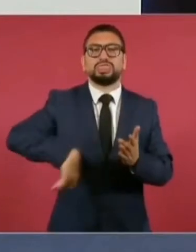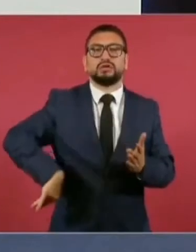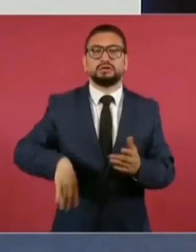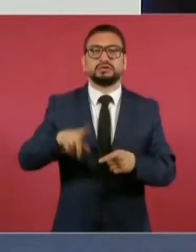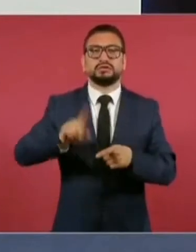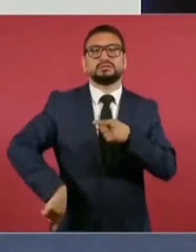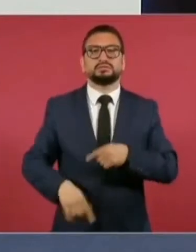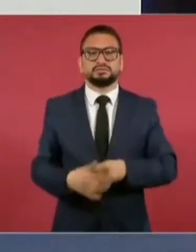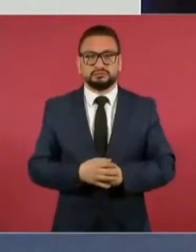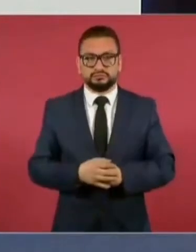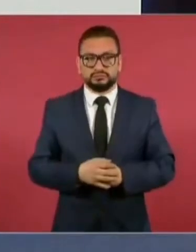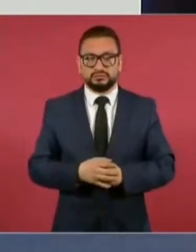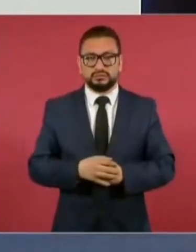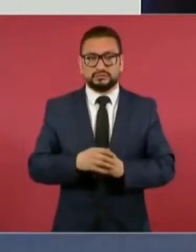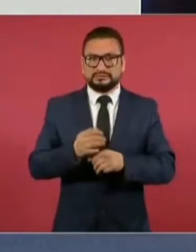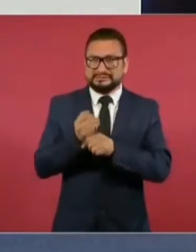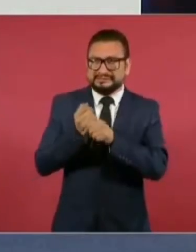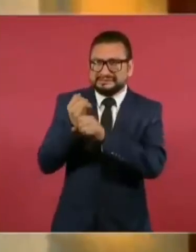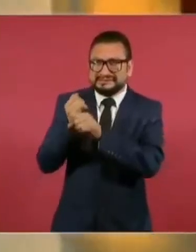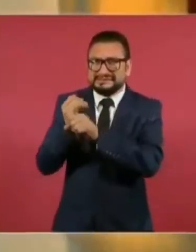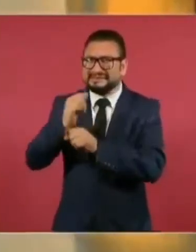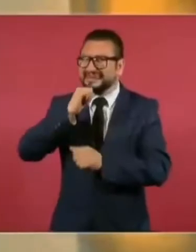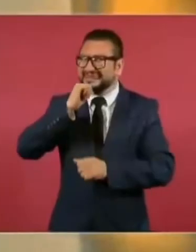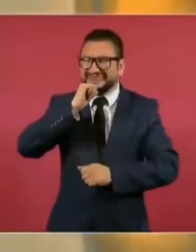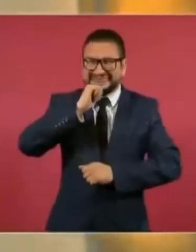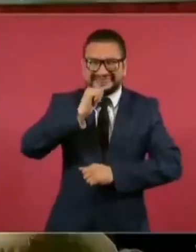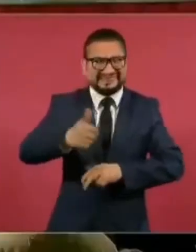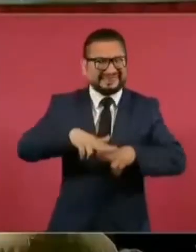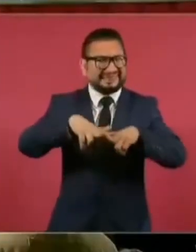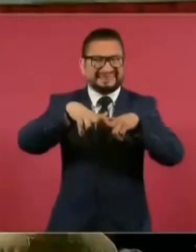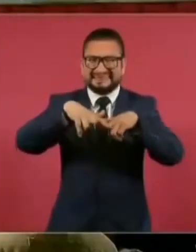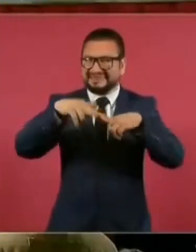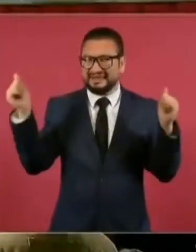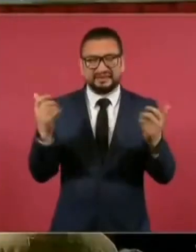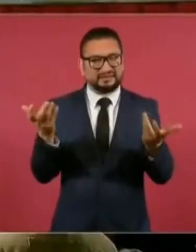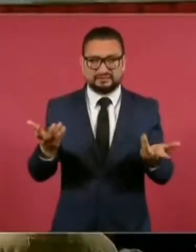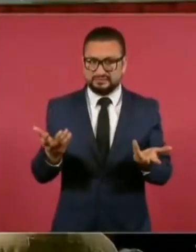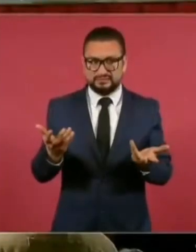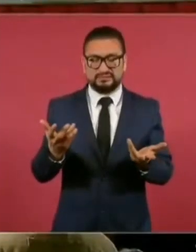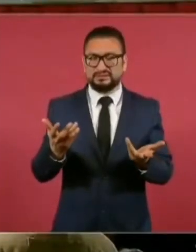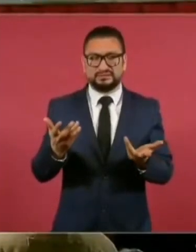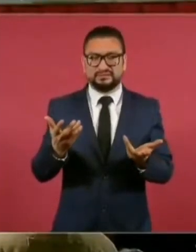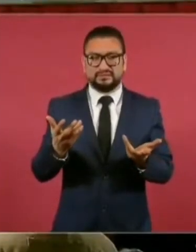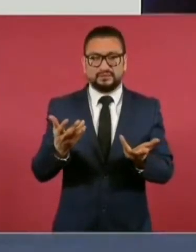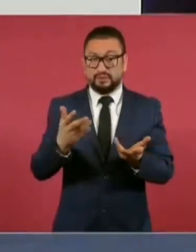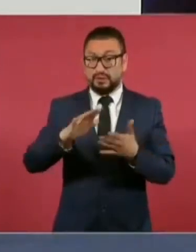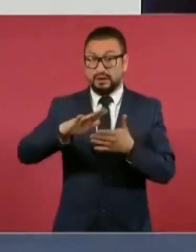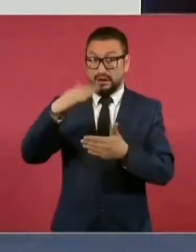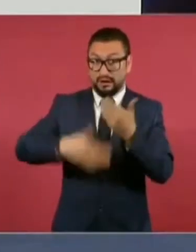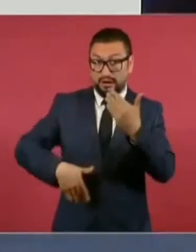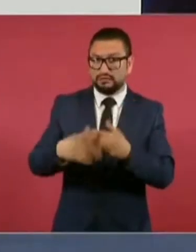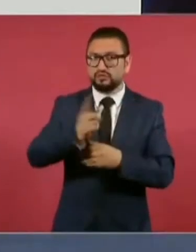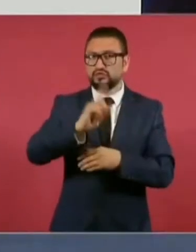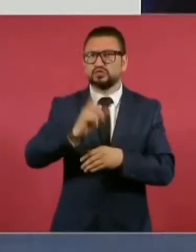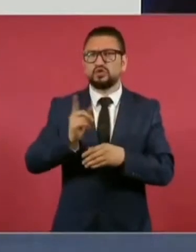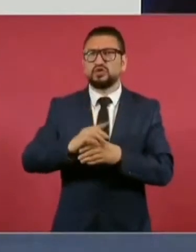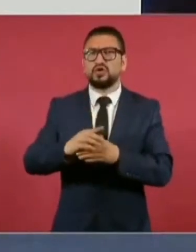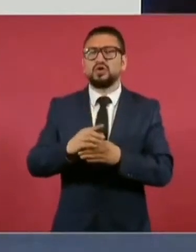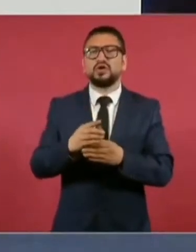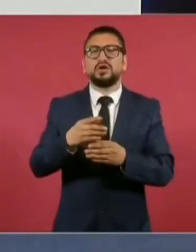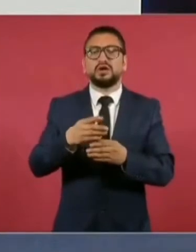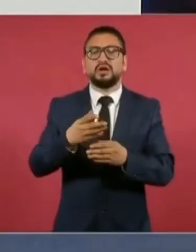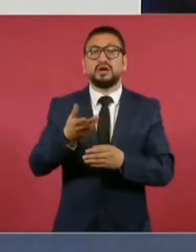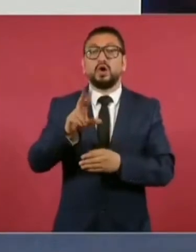siquiera iniciar una investigación. Ya no digamos que concluyeron, no se investigó en